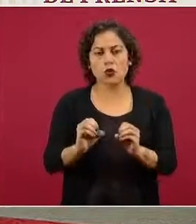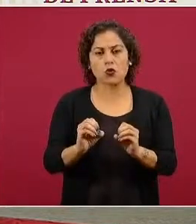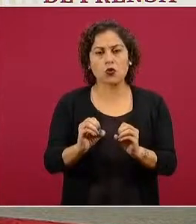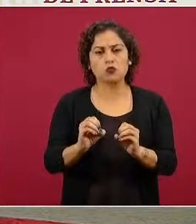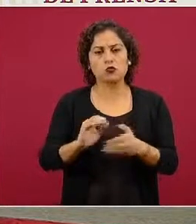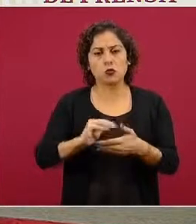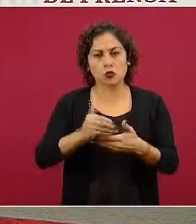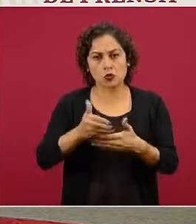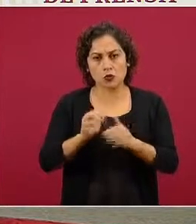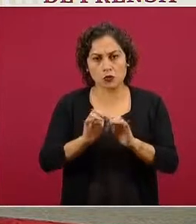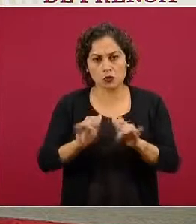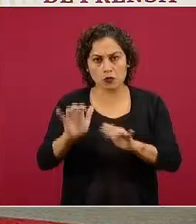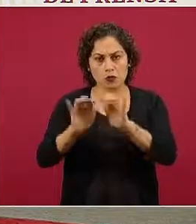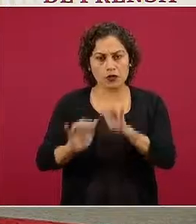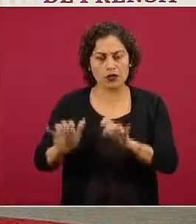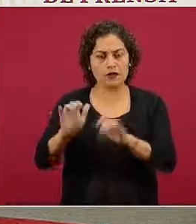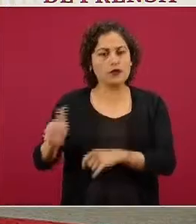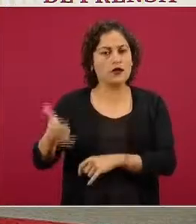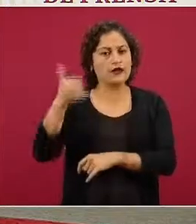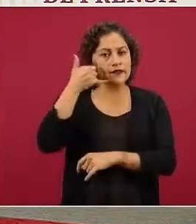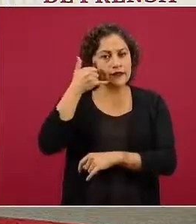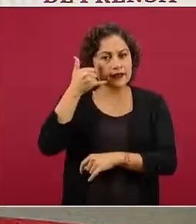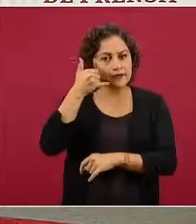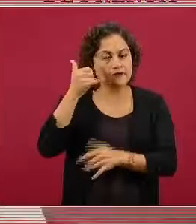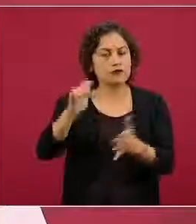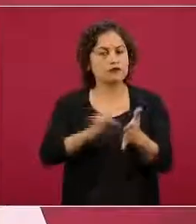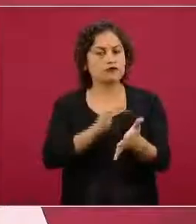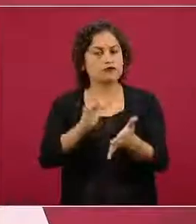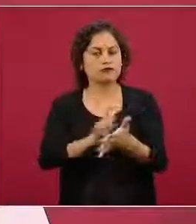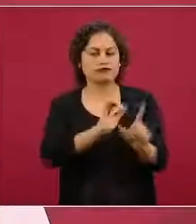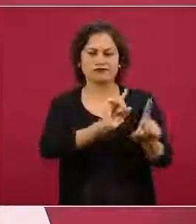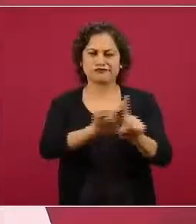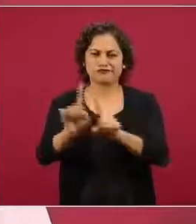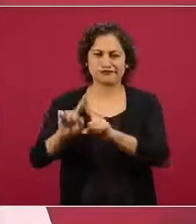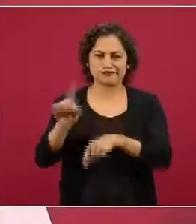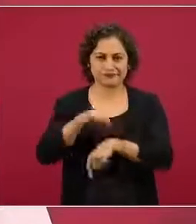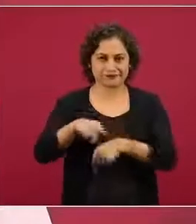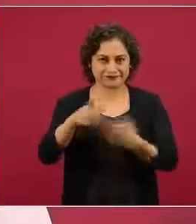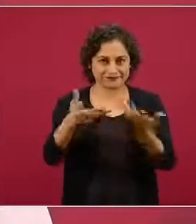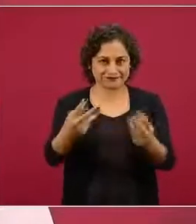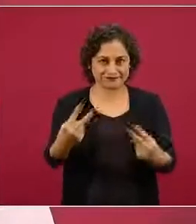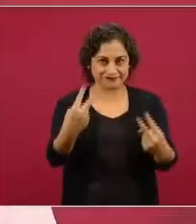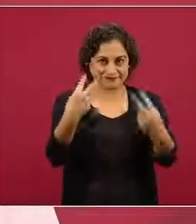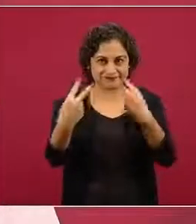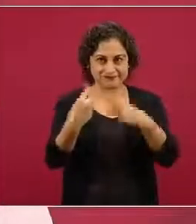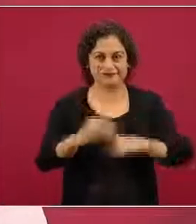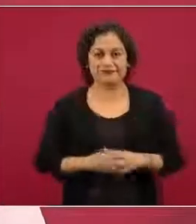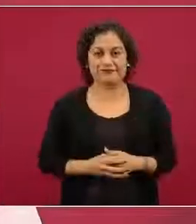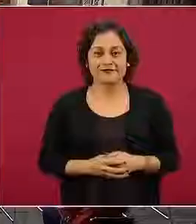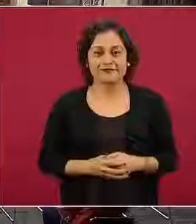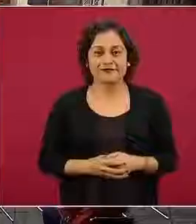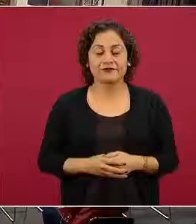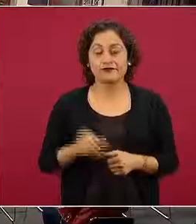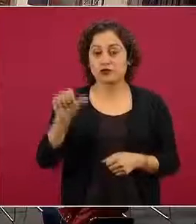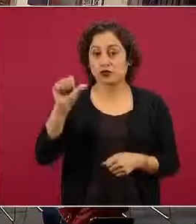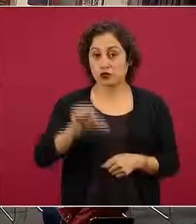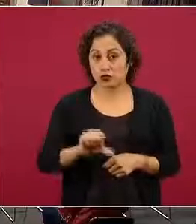dispositivo telefónico o tableta, cualquiera que sea la de su preferencia.